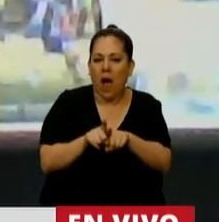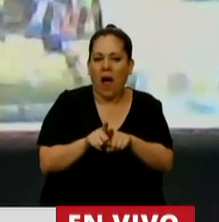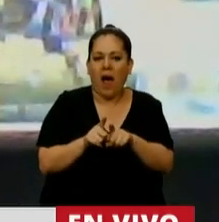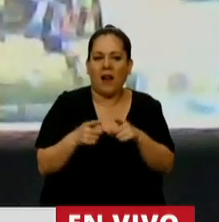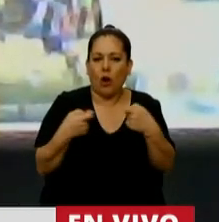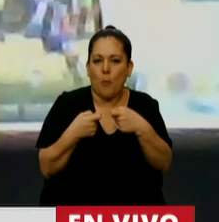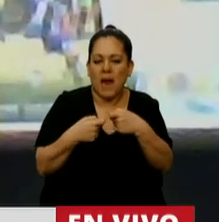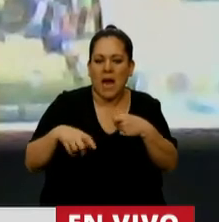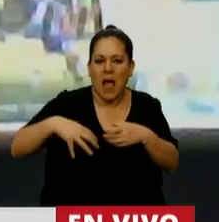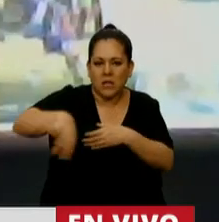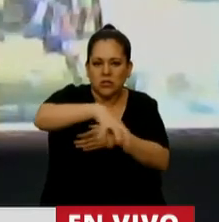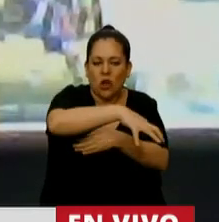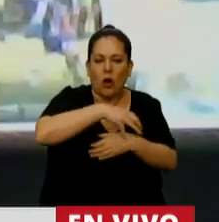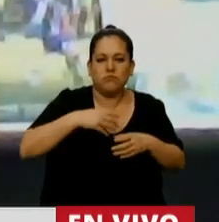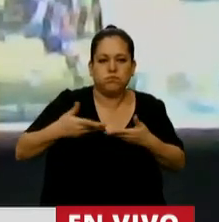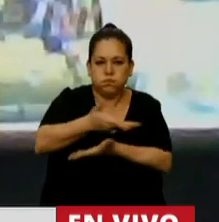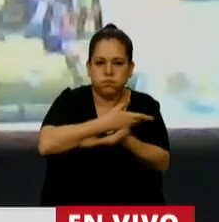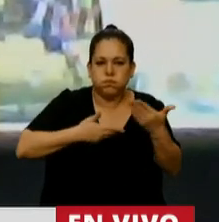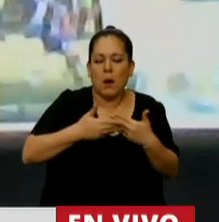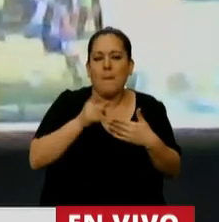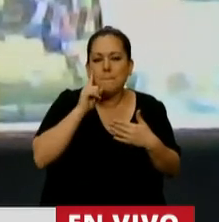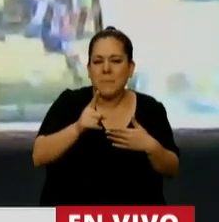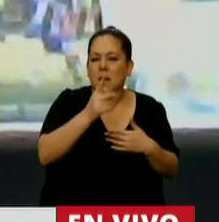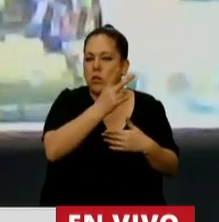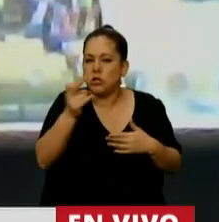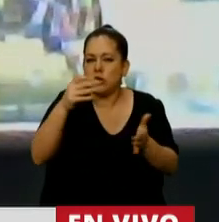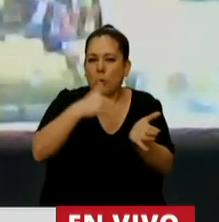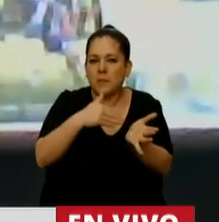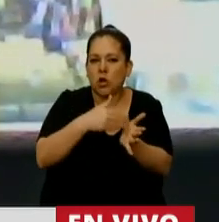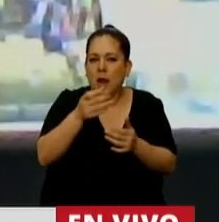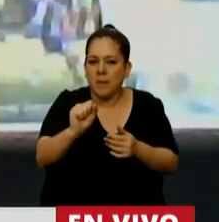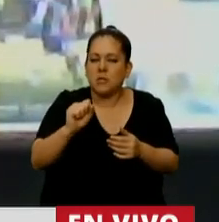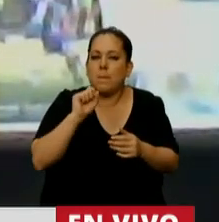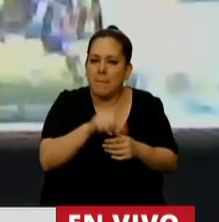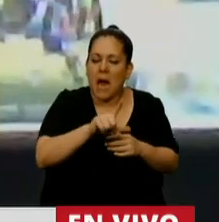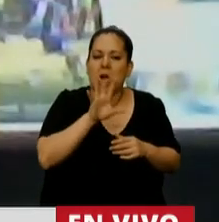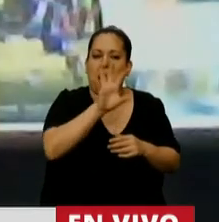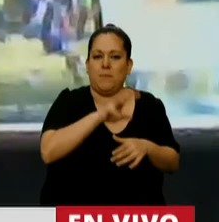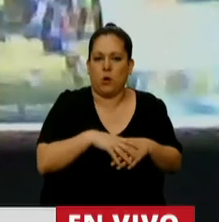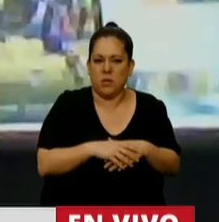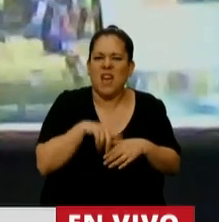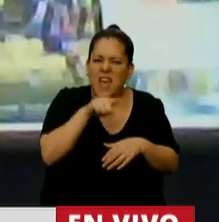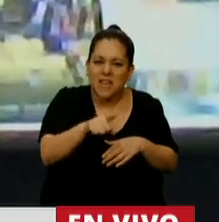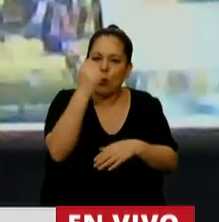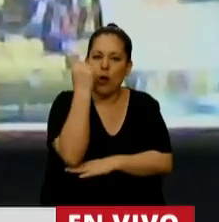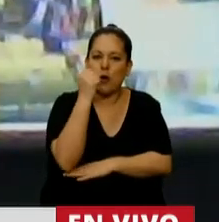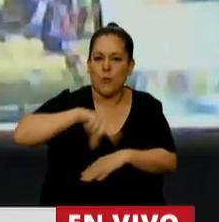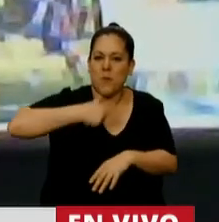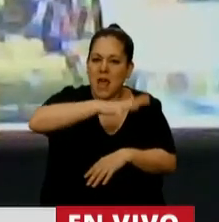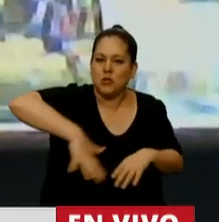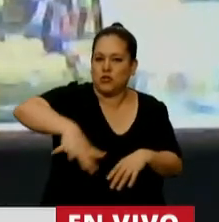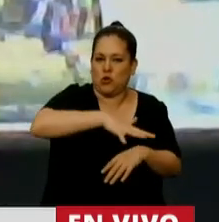equivale a aproximadamente 1.000 millones de pesos para las cooperativas de nuestra provincia. Esto es economía social pura, esto es